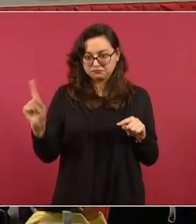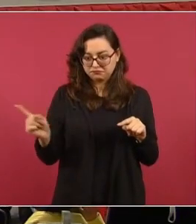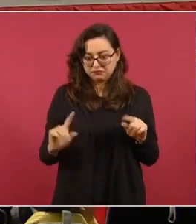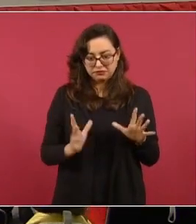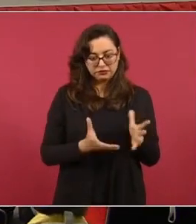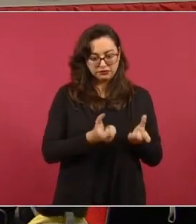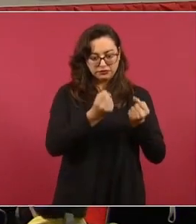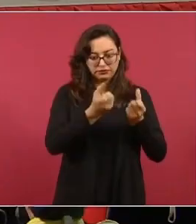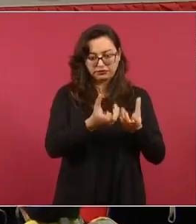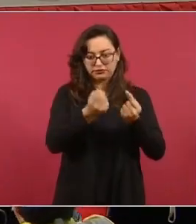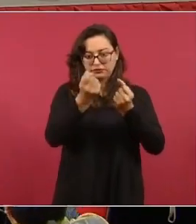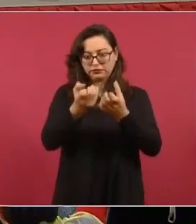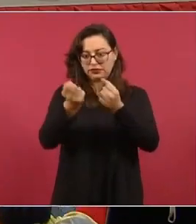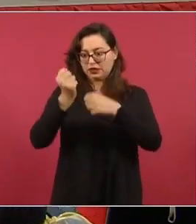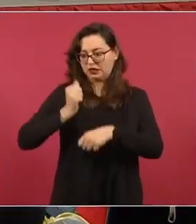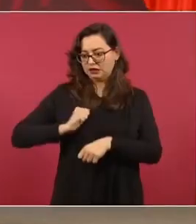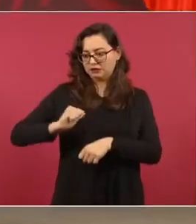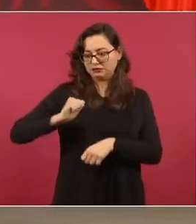aquí,